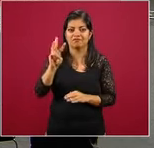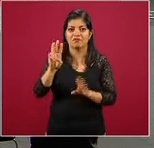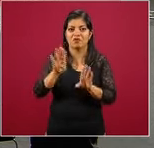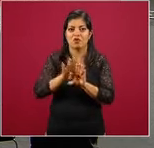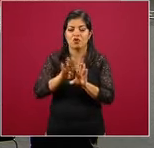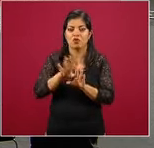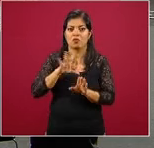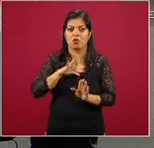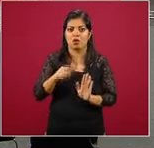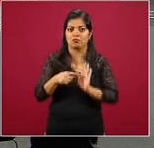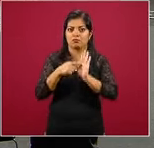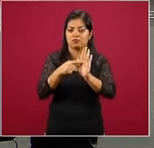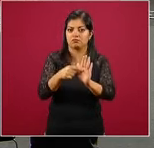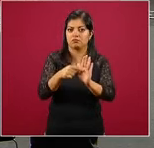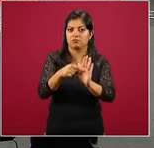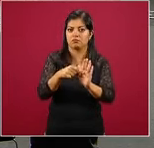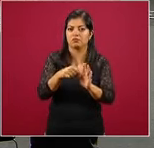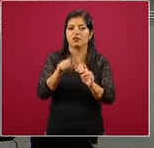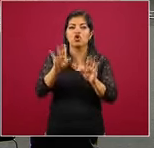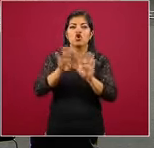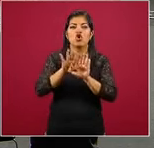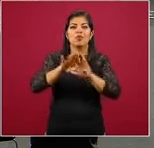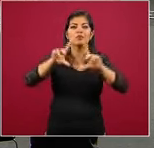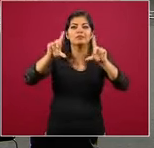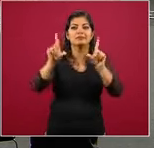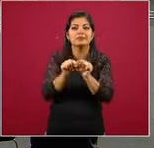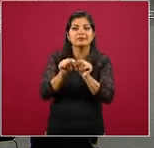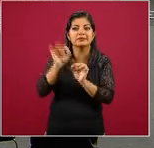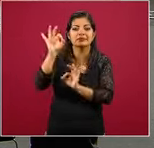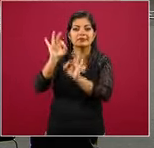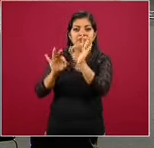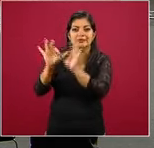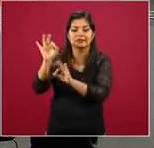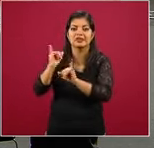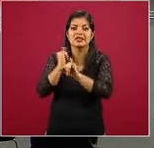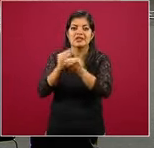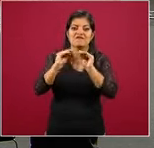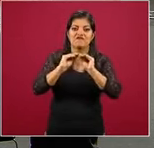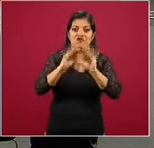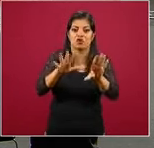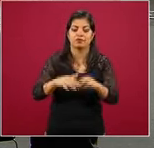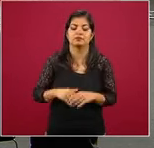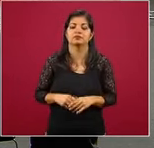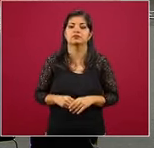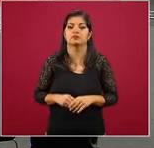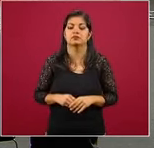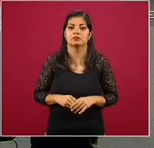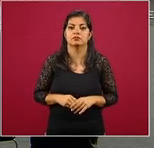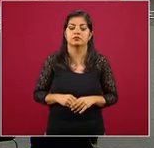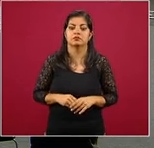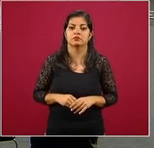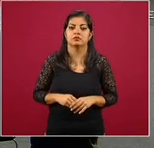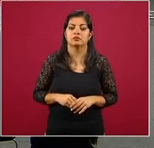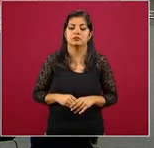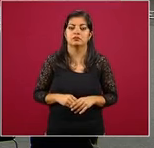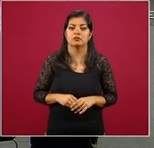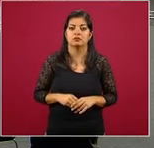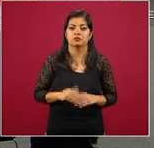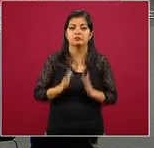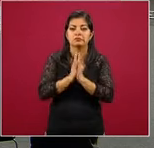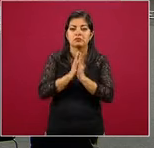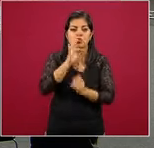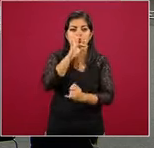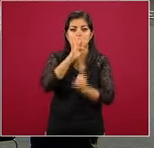de datos o de acceso, de síntesis, se podría decir, de la información. Insisto, si me pasan la